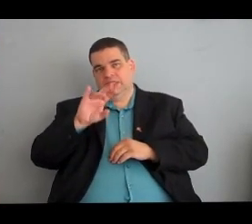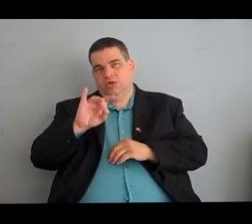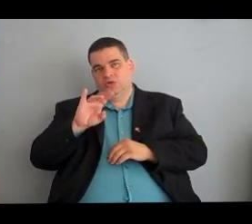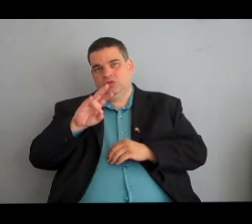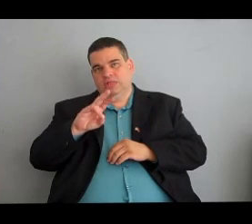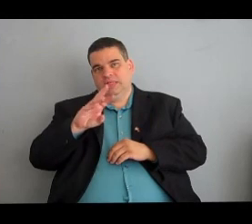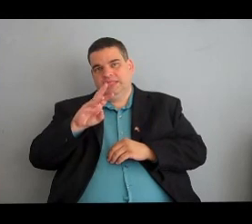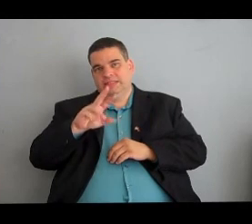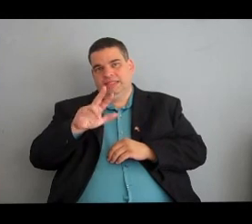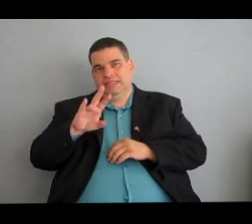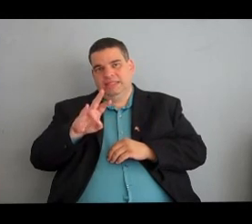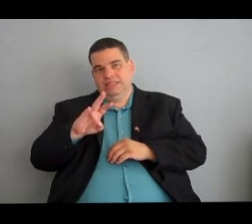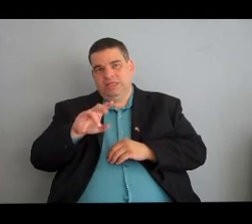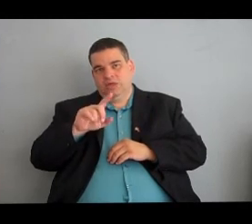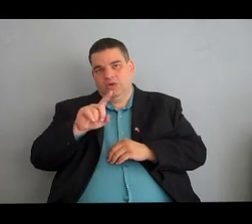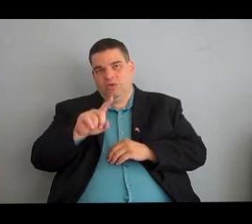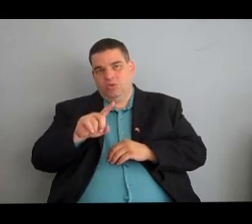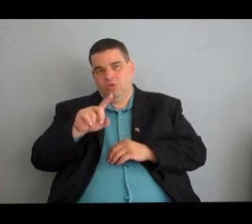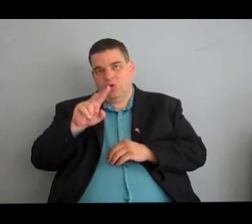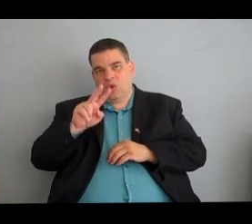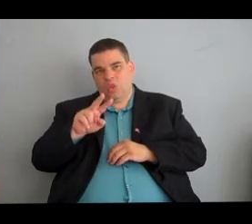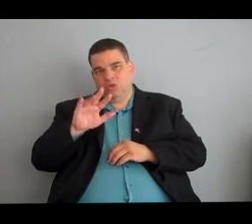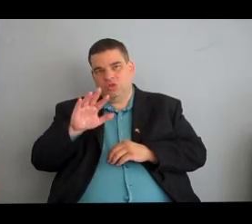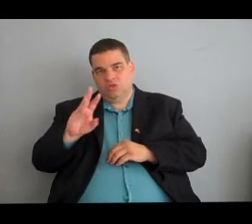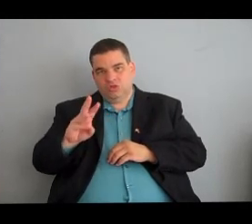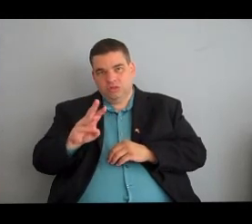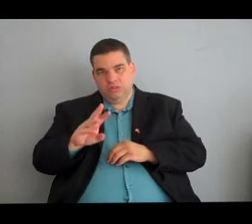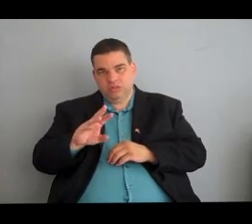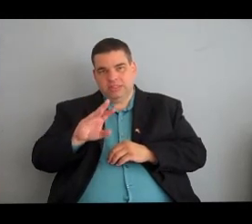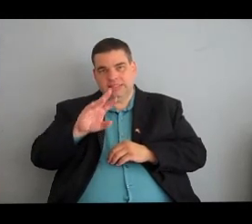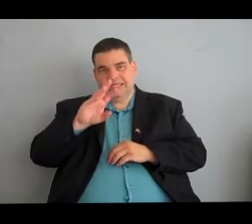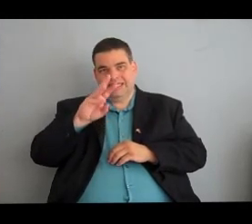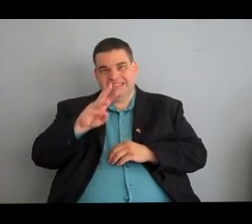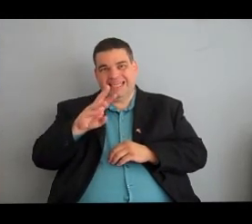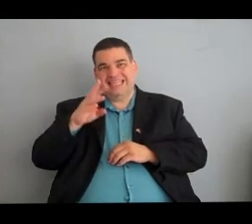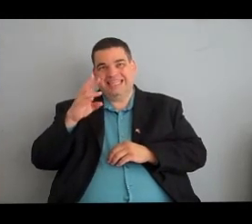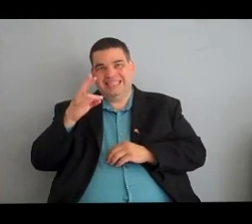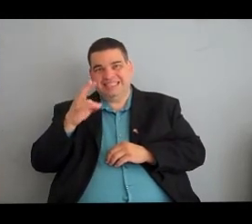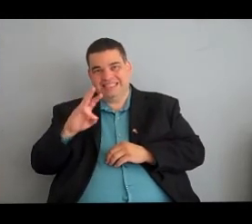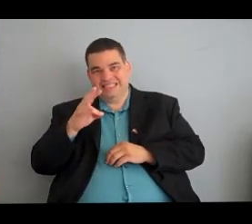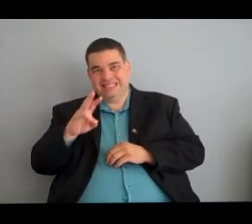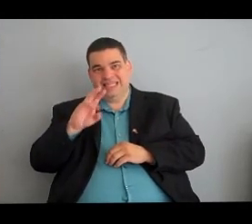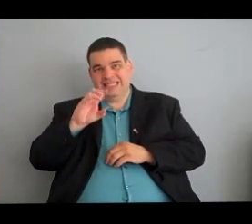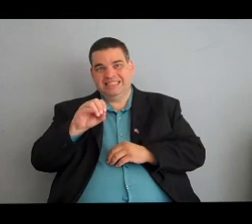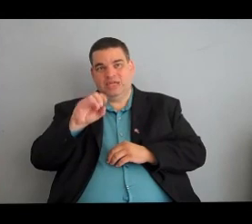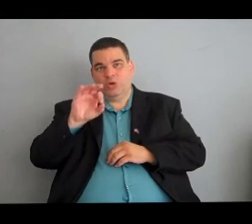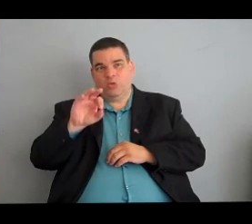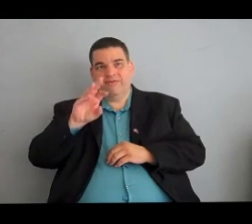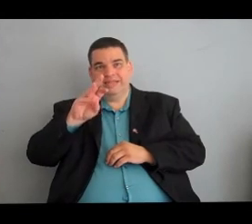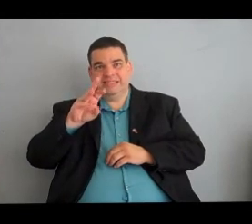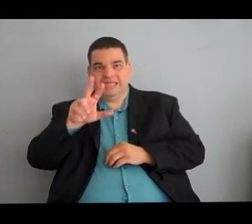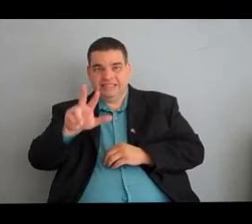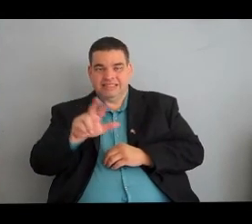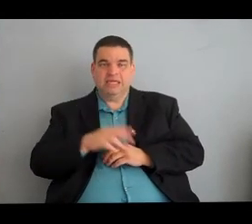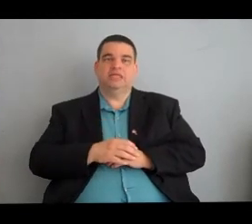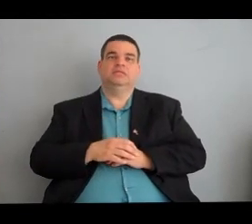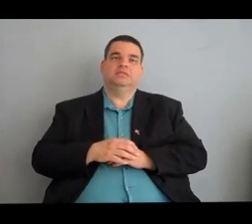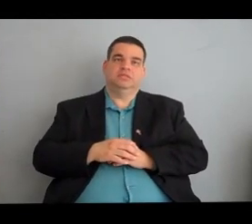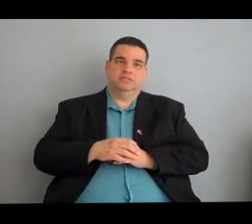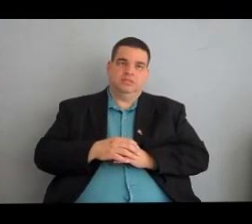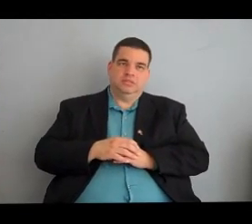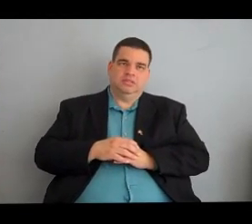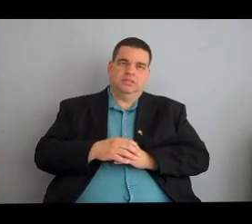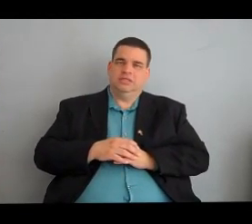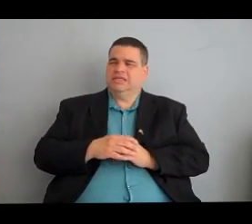787-637-1256. O si no, al 617-0963. Okay. Que No tenemos disco, pero tenemos